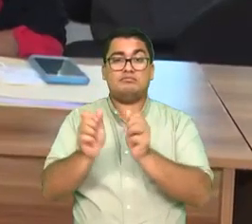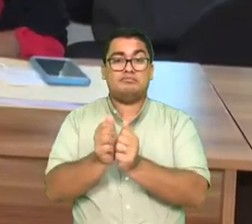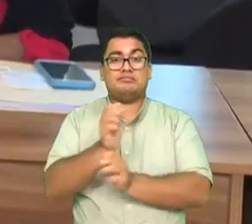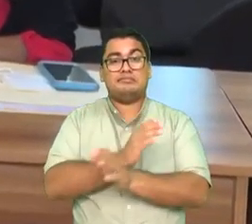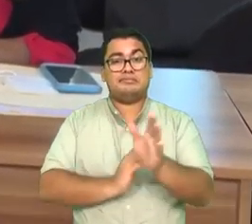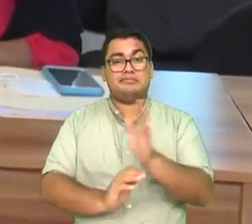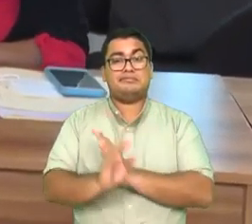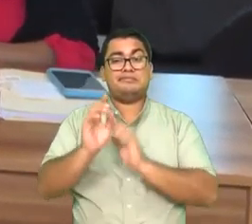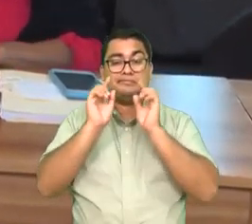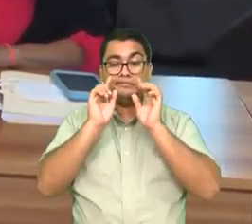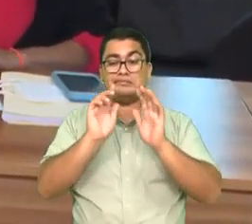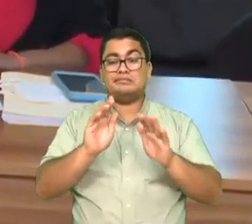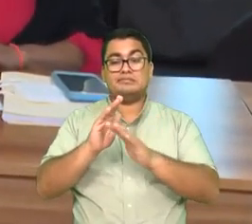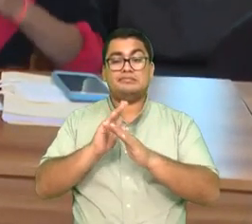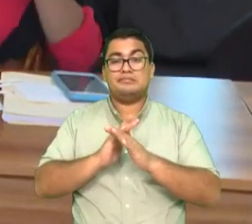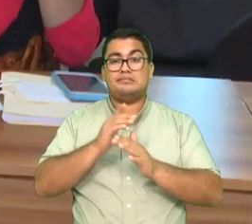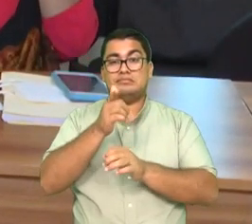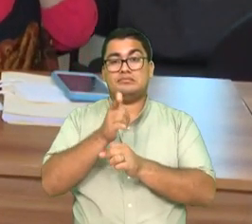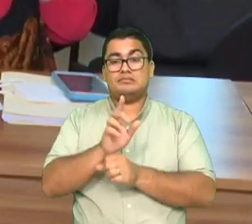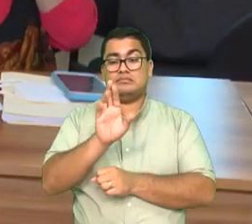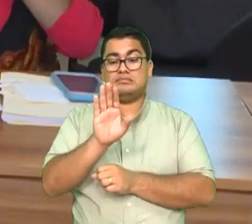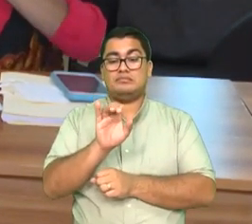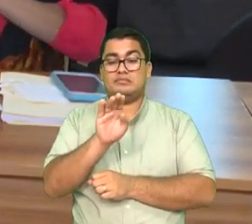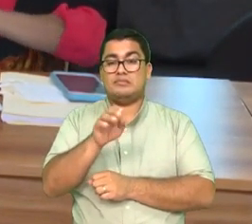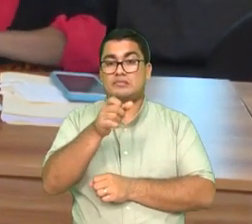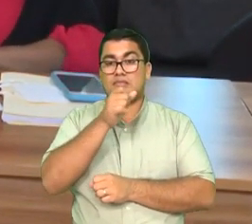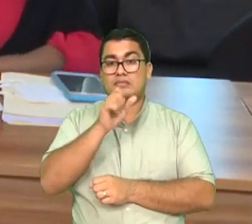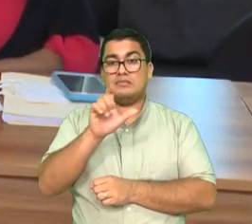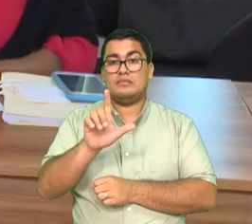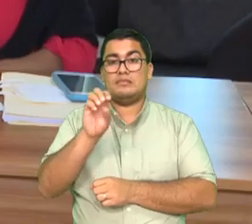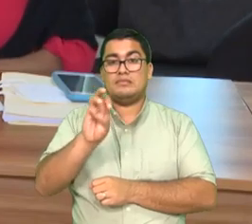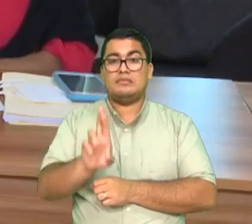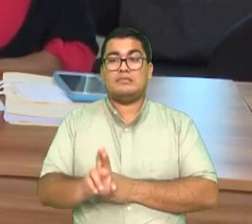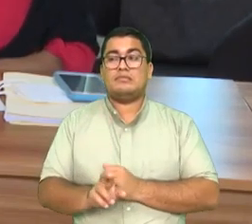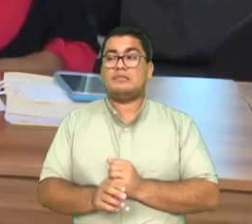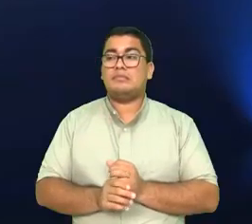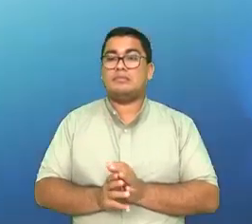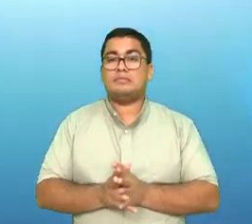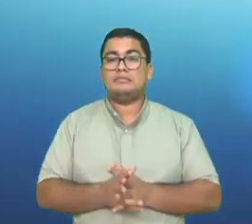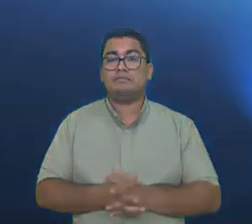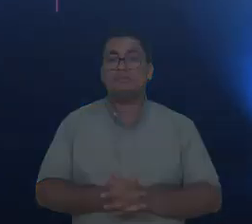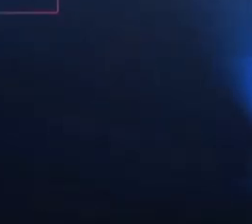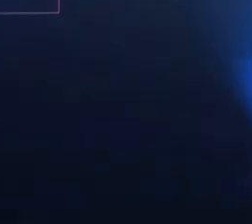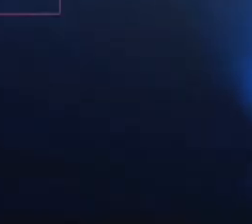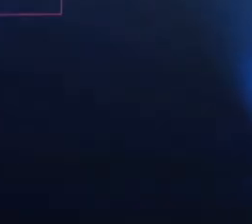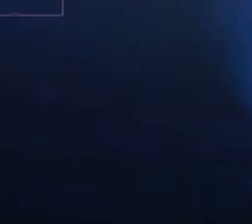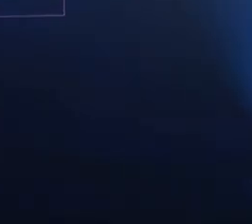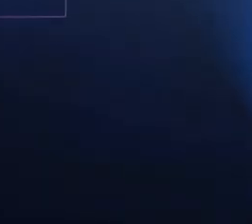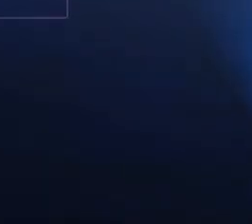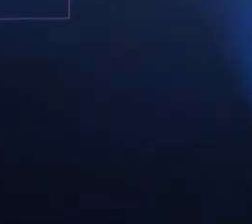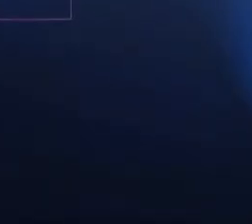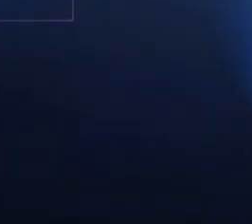Con cámara de Rubén Castro, para el canal parlamentario, les informó Elmer Marcia.